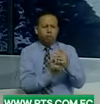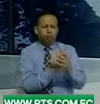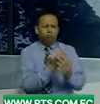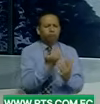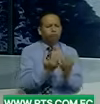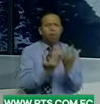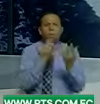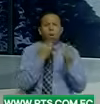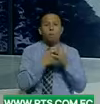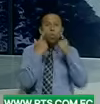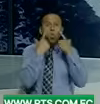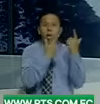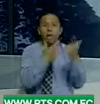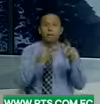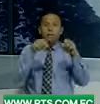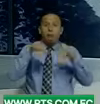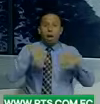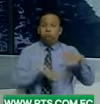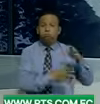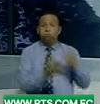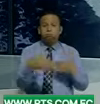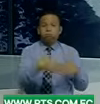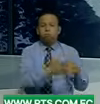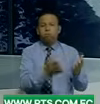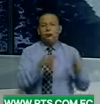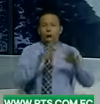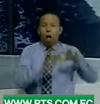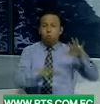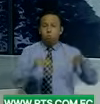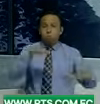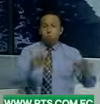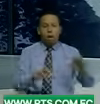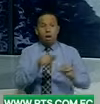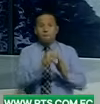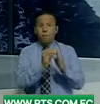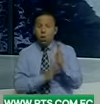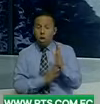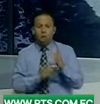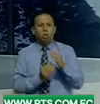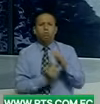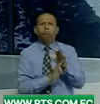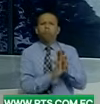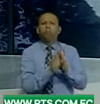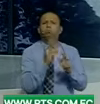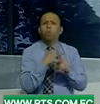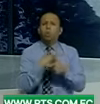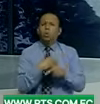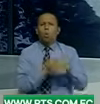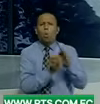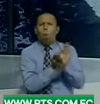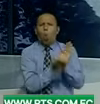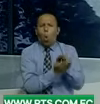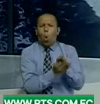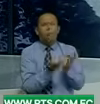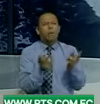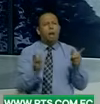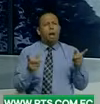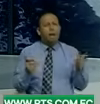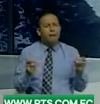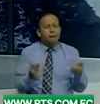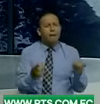provenientes de la maricultura. Con este proyecto se espera fortalecer la producción de ostras, pepino de mar, cangrejos y otras